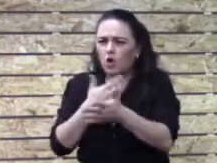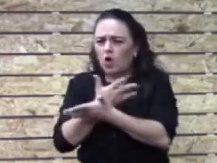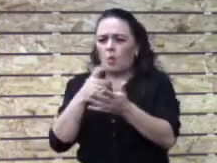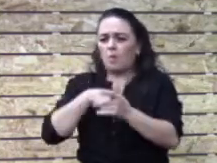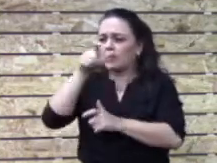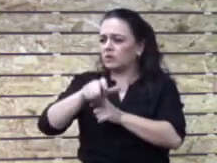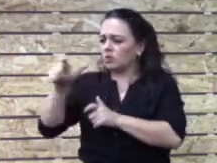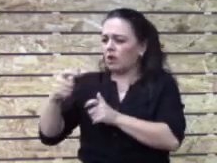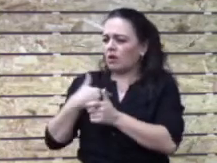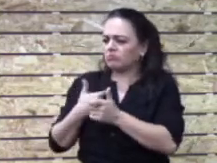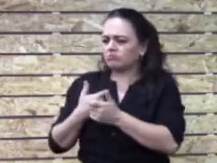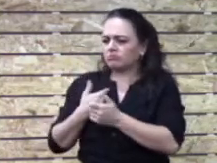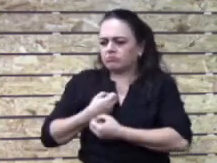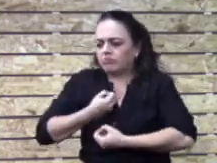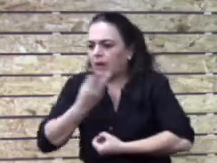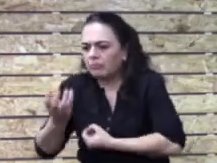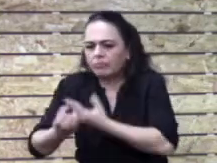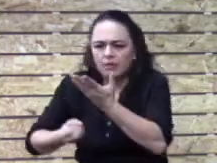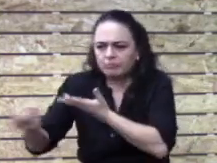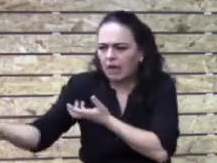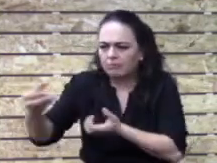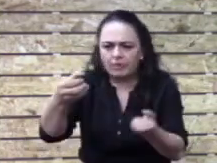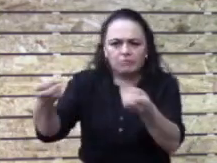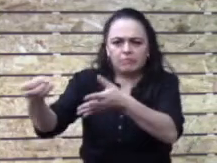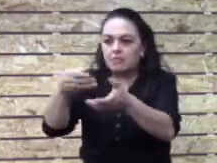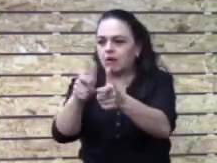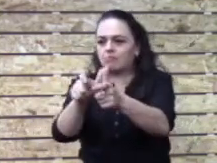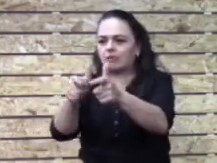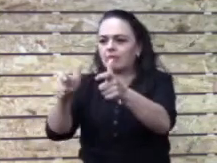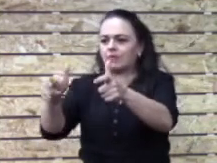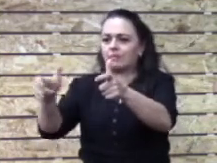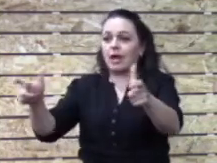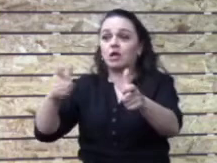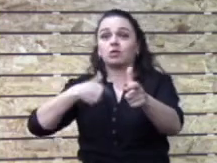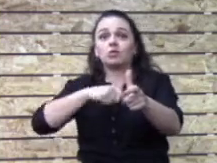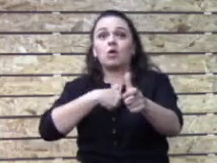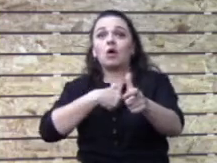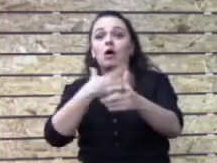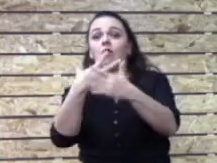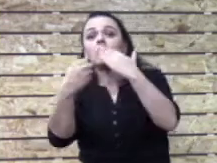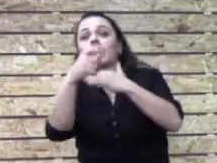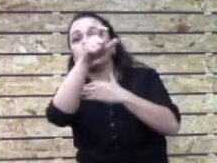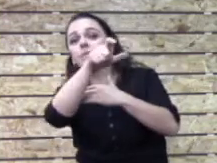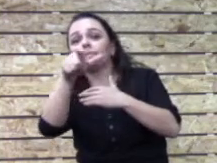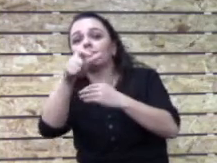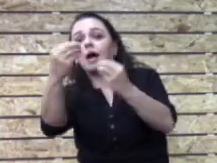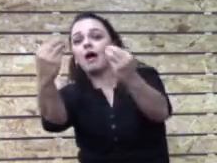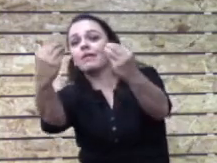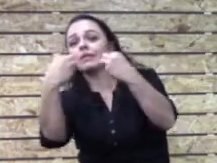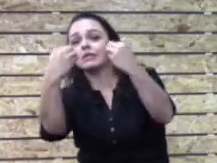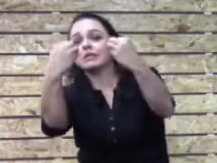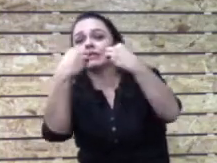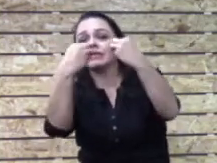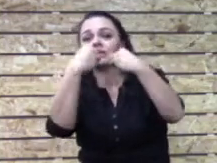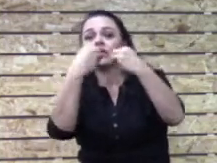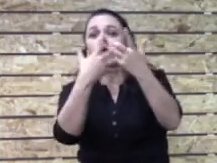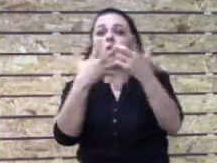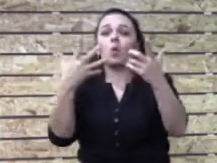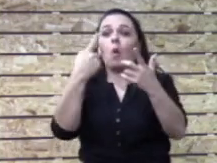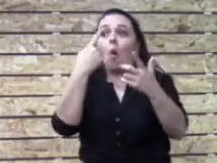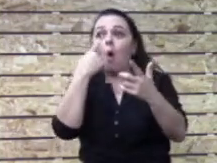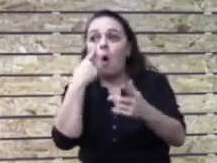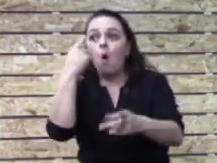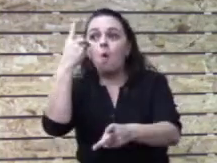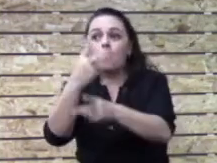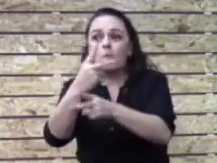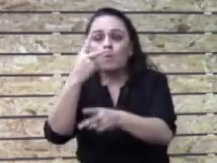a otros. Y note esto, necesitamos información exterior para advertirnos de su